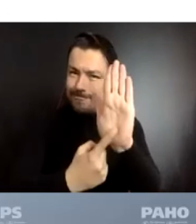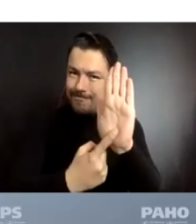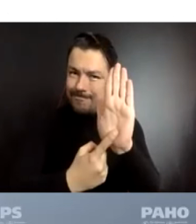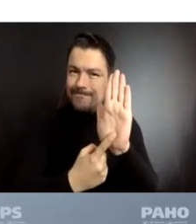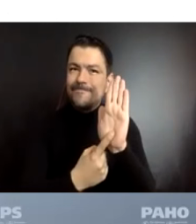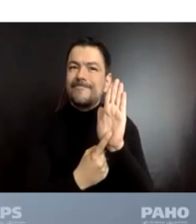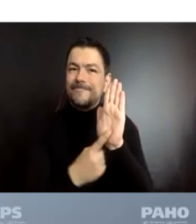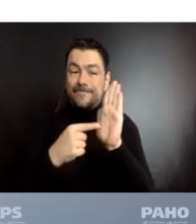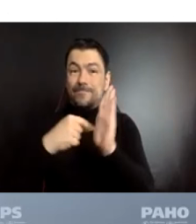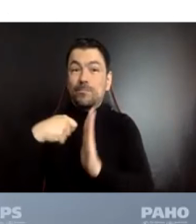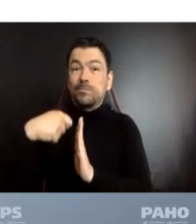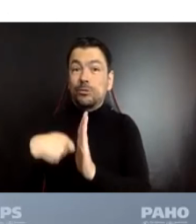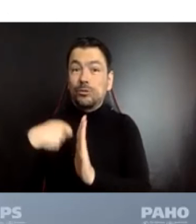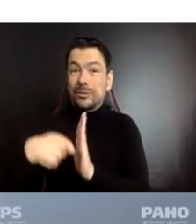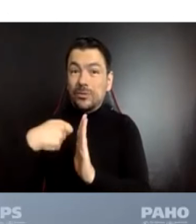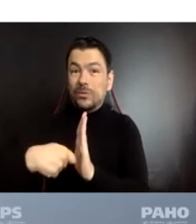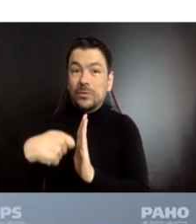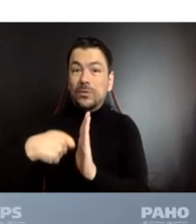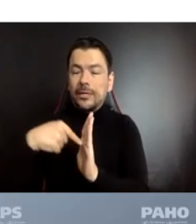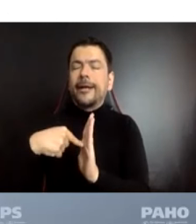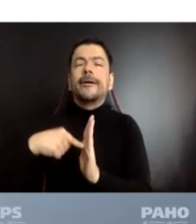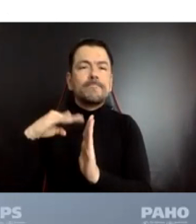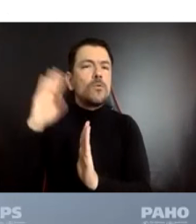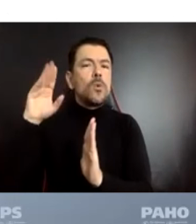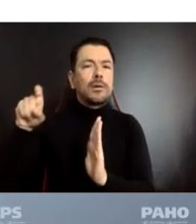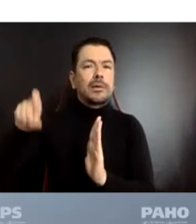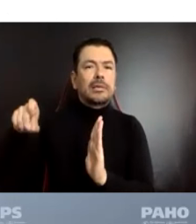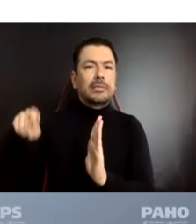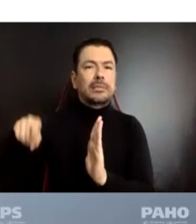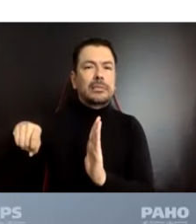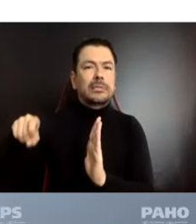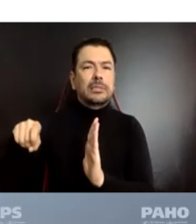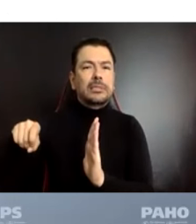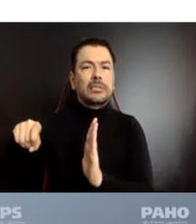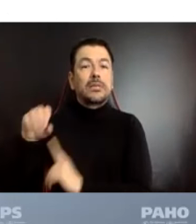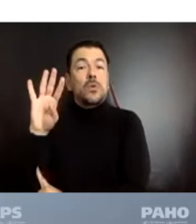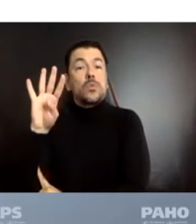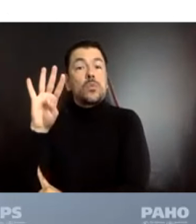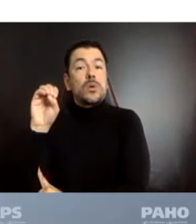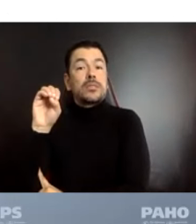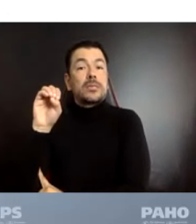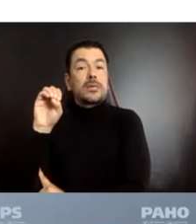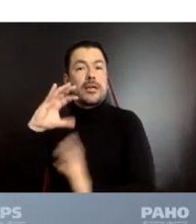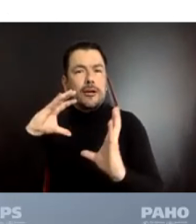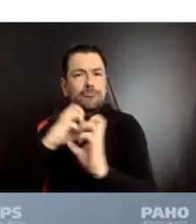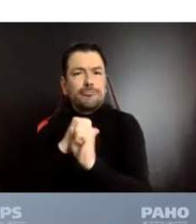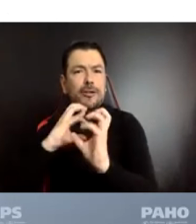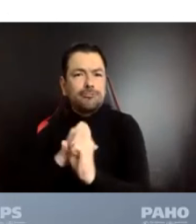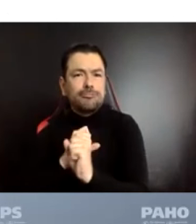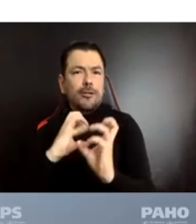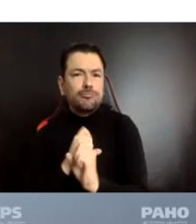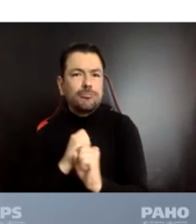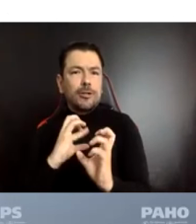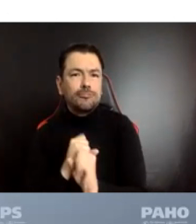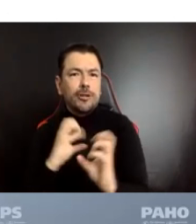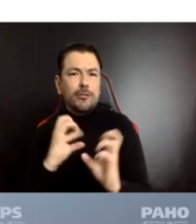necesitamos publicar al menos 40 resúmenes más con investigación actualizada, que es realmente toda una